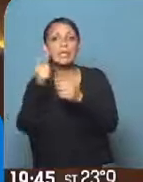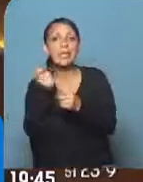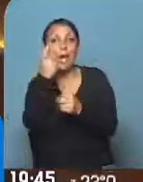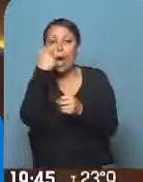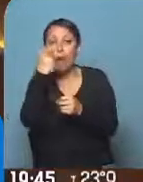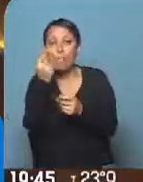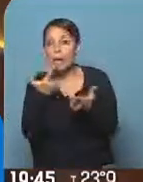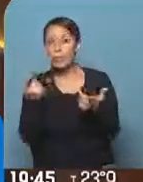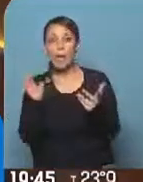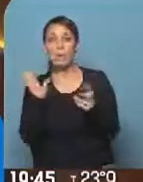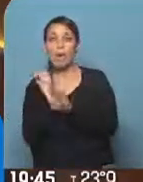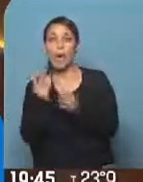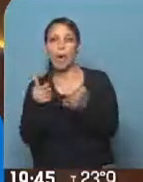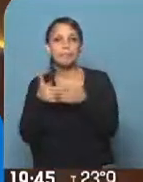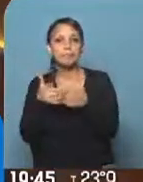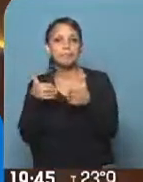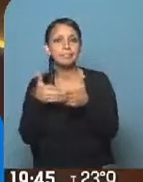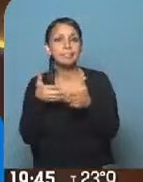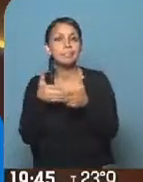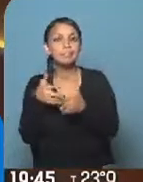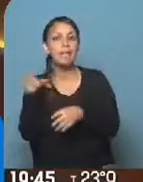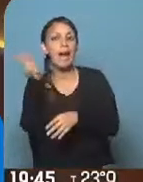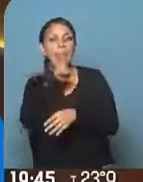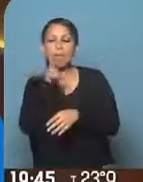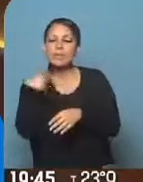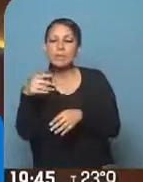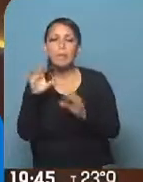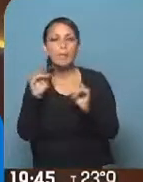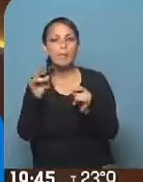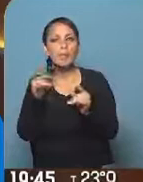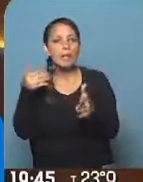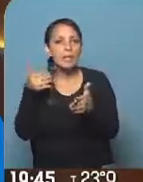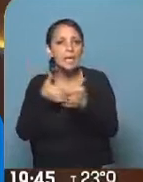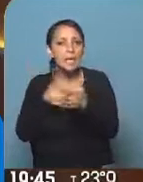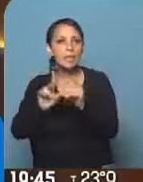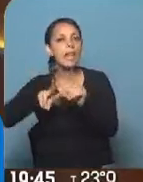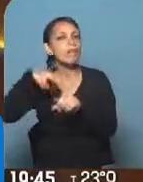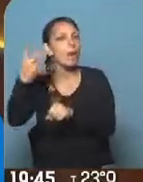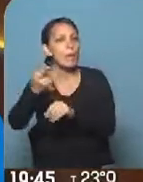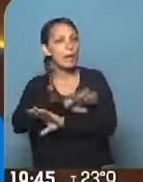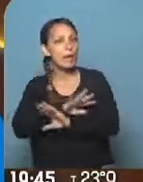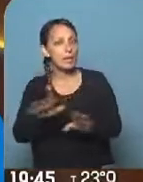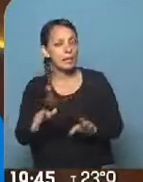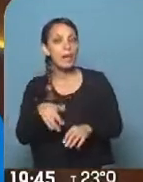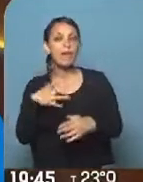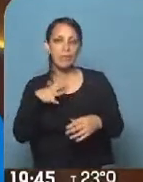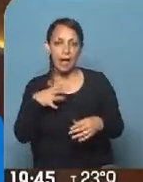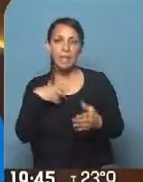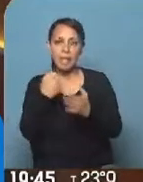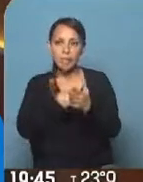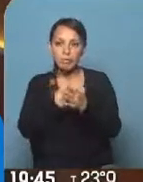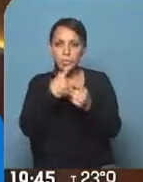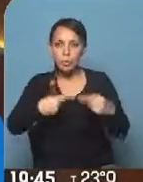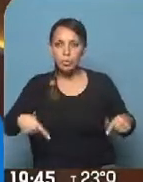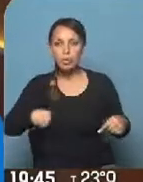y no hay posibilidad las mujeres nos cuesta todo el doble así que bueno hay mucho por hacer en este sentido y bueno la